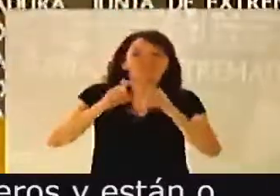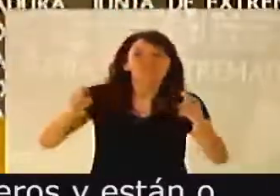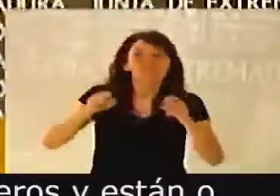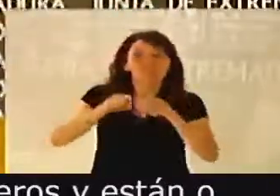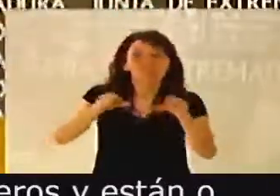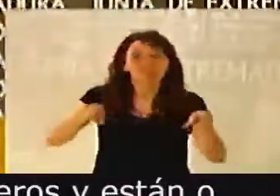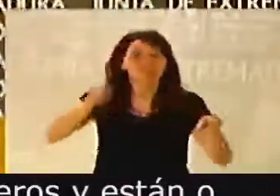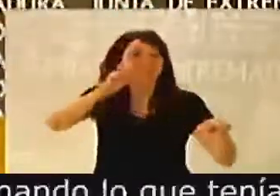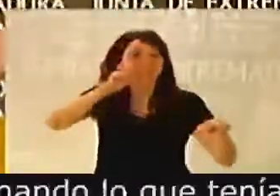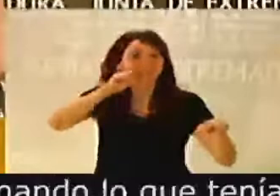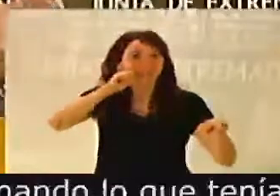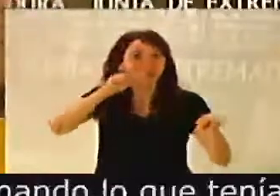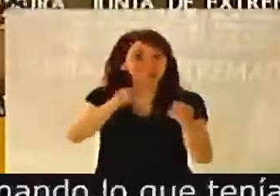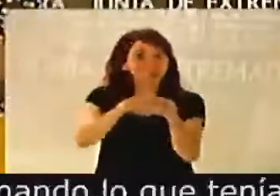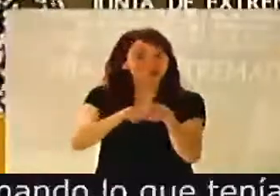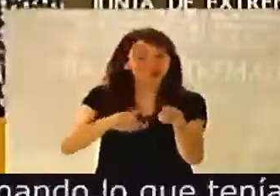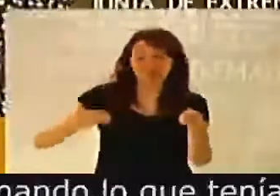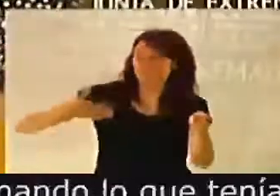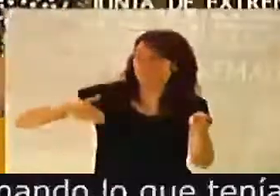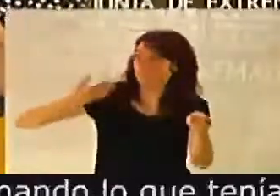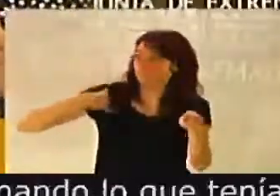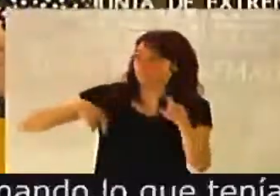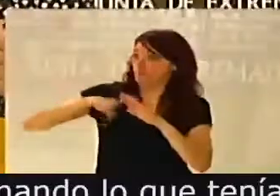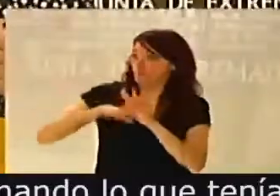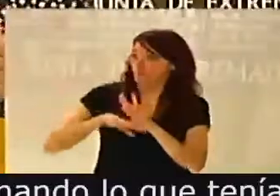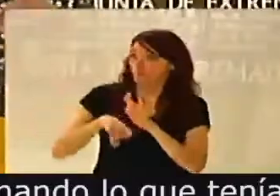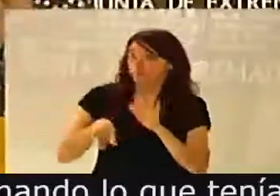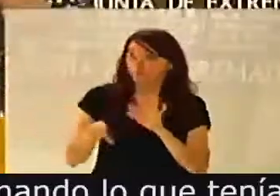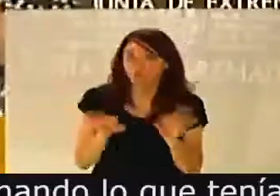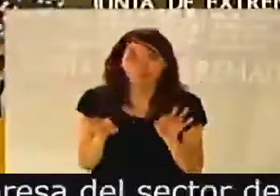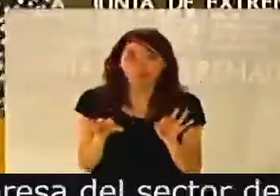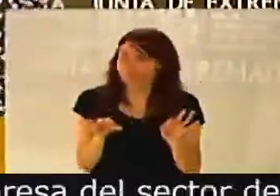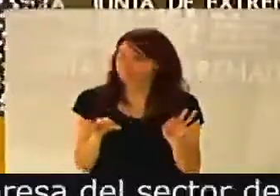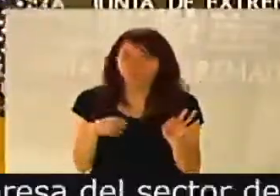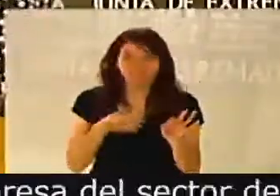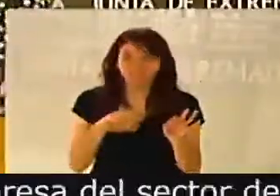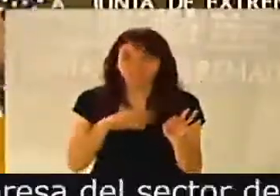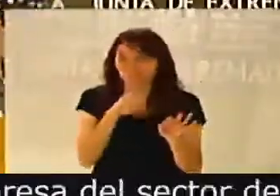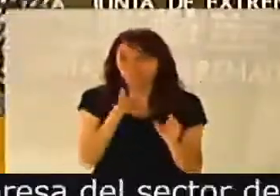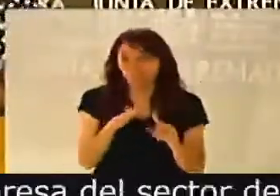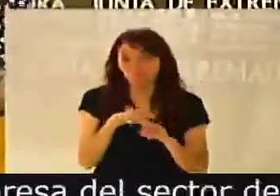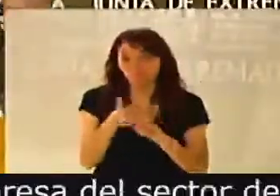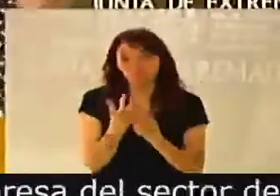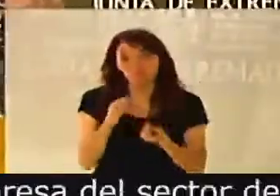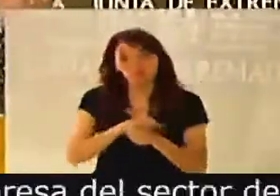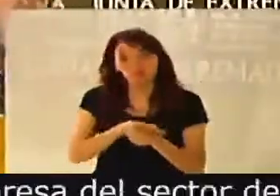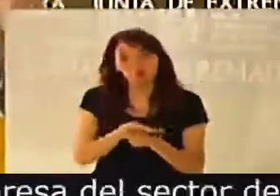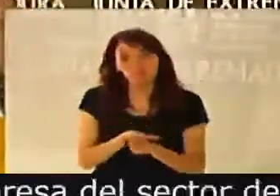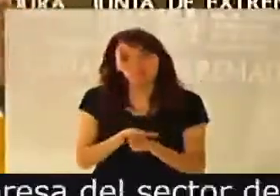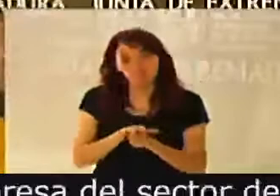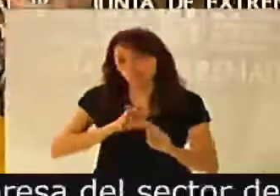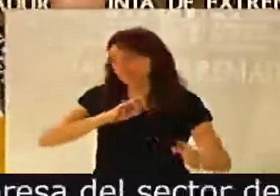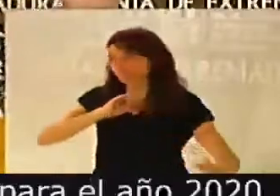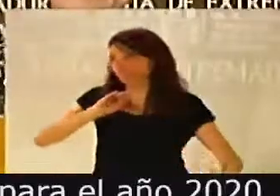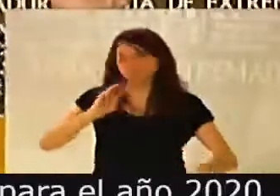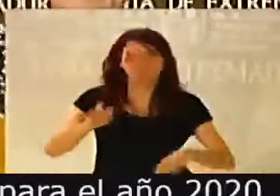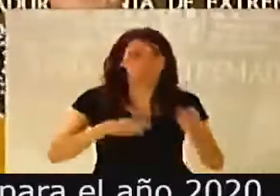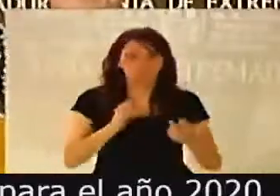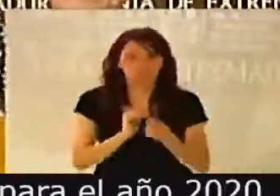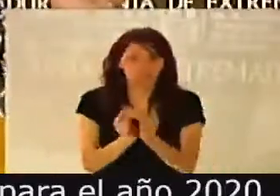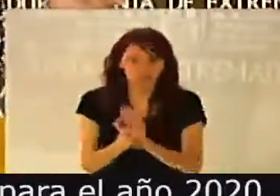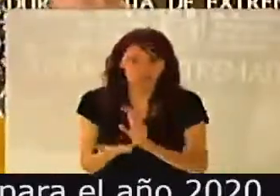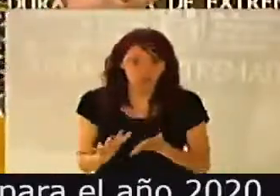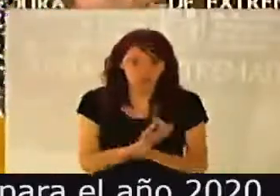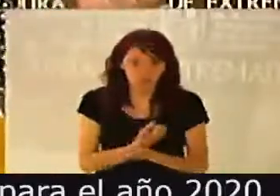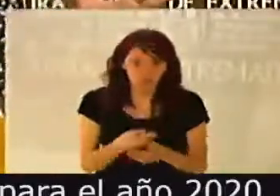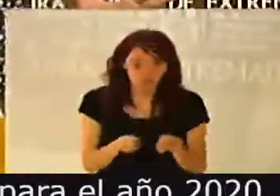va a poder hacer lo que tenía programado para el año 20, porque la situación COVID-19 le ha dado la vuelta a lo que tenía programado.